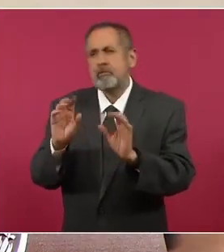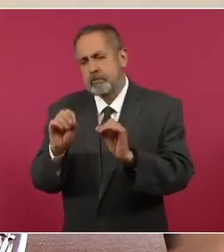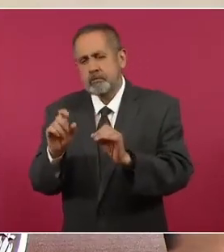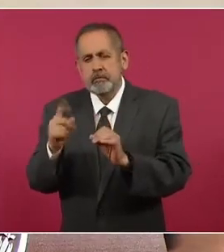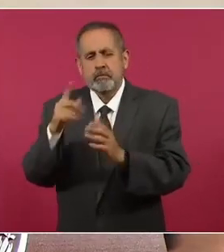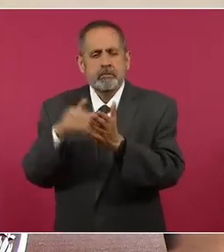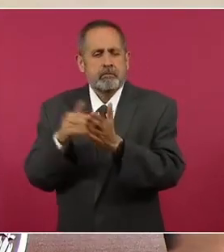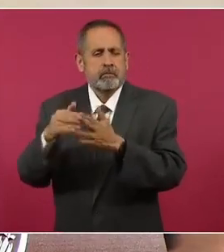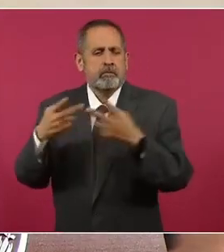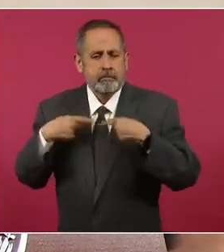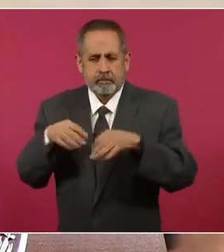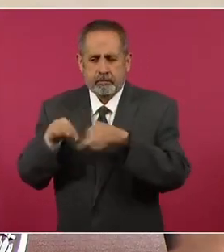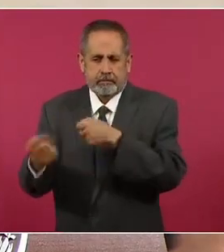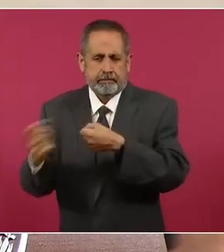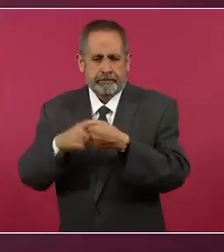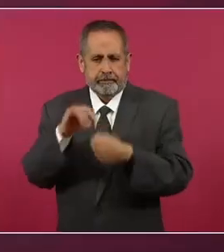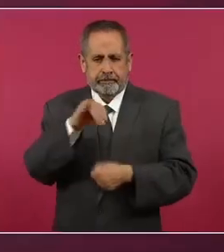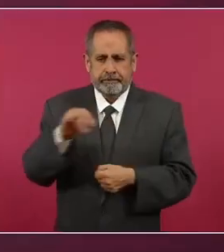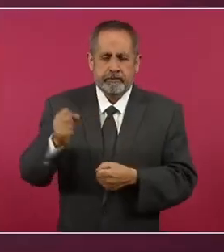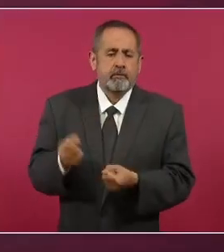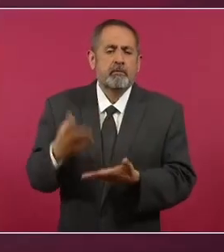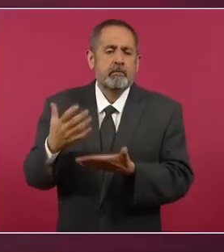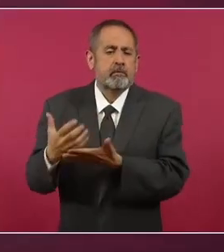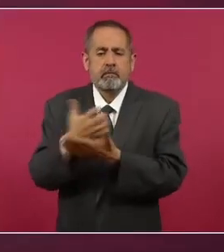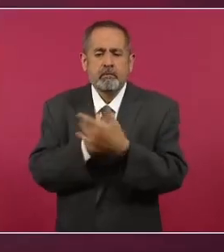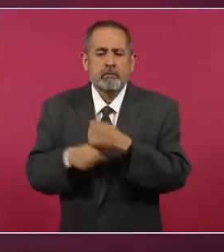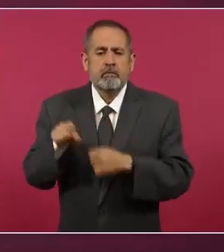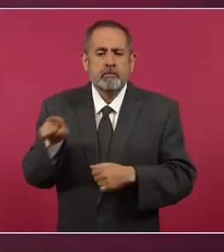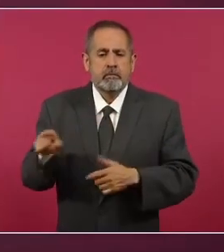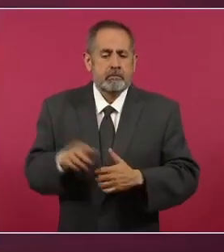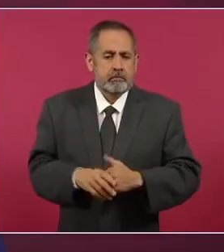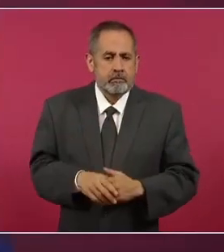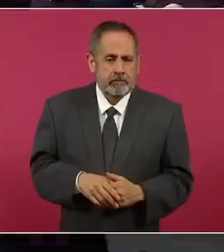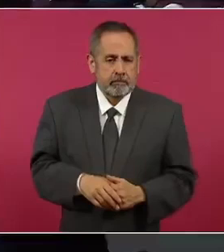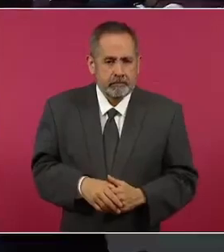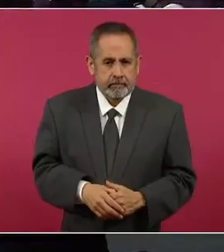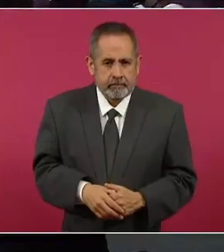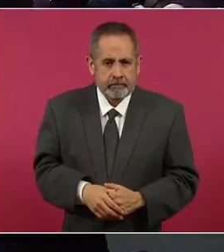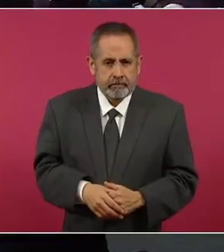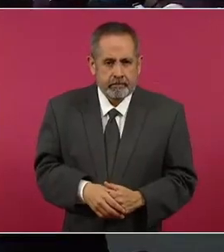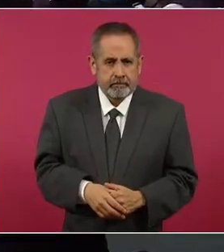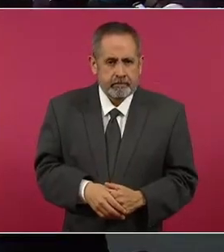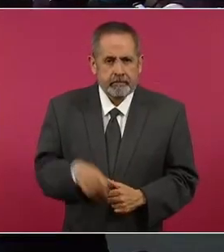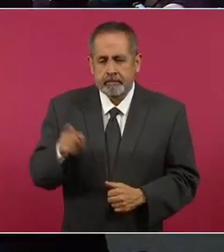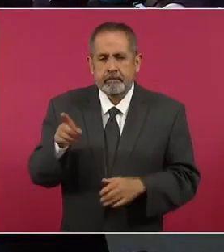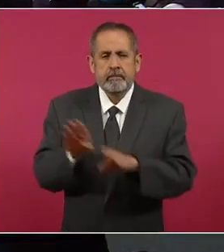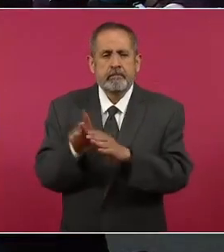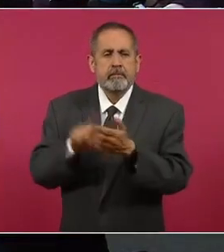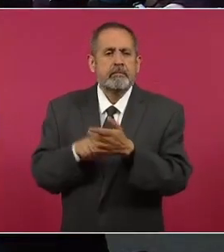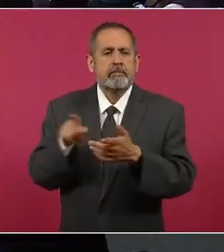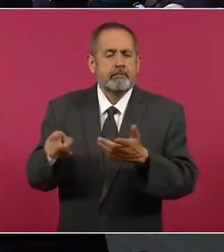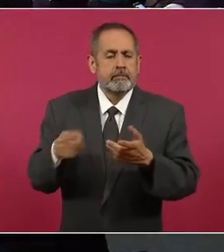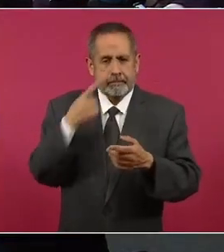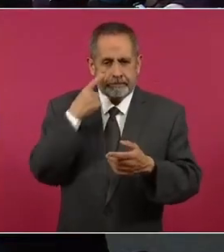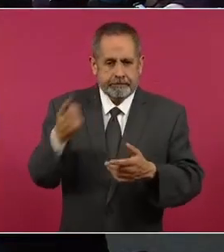21,700,000 que están inscritos en el Seguro Social. Y han aumentado. Aquí está.